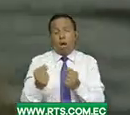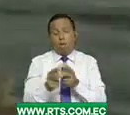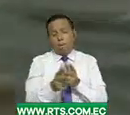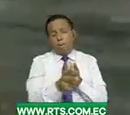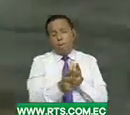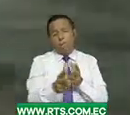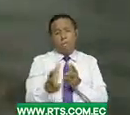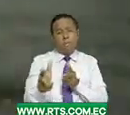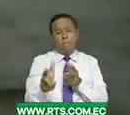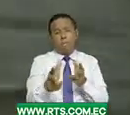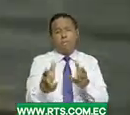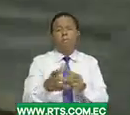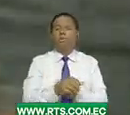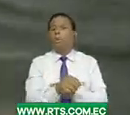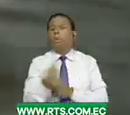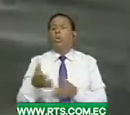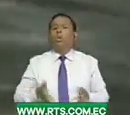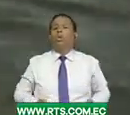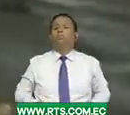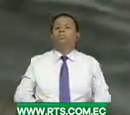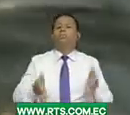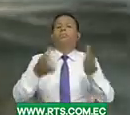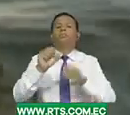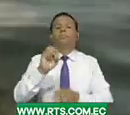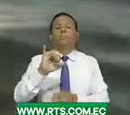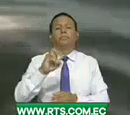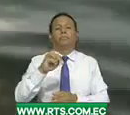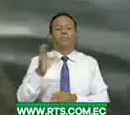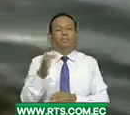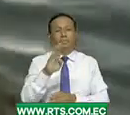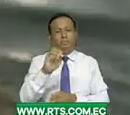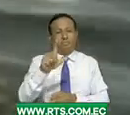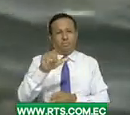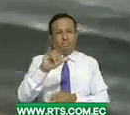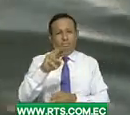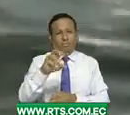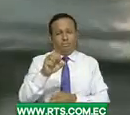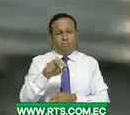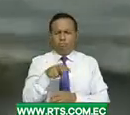la avenida Simón Bolívar, intercambiador de Carapungo, el tramo parecía un